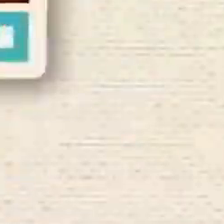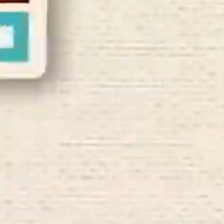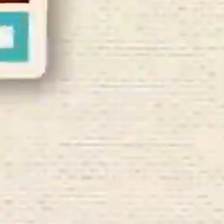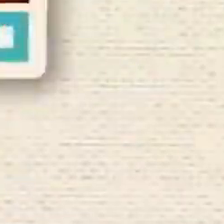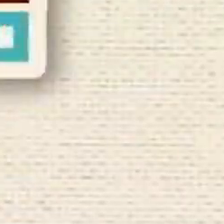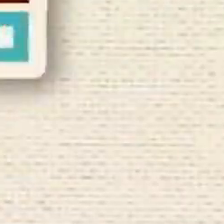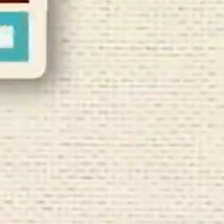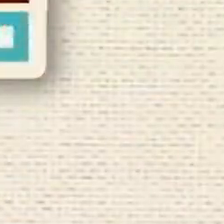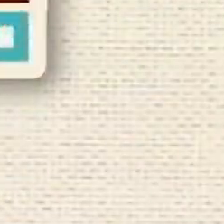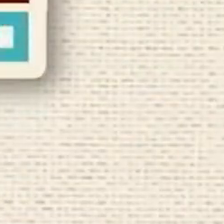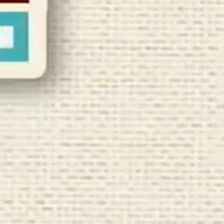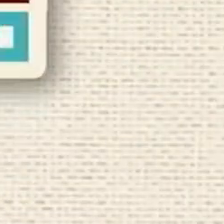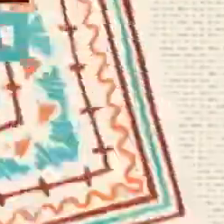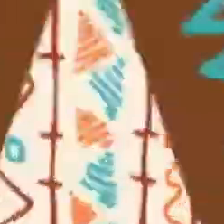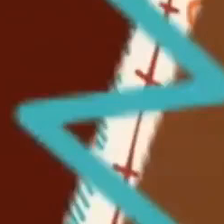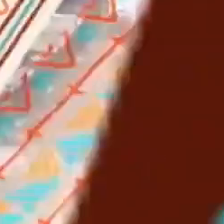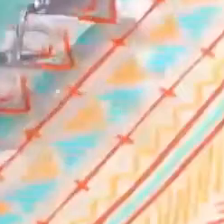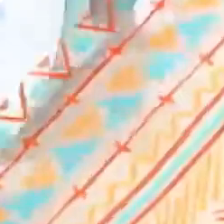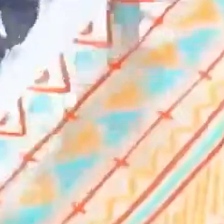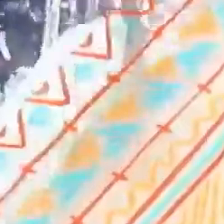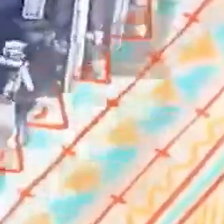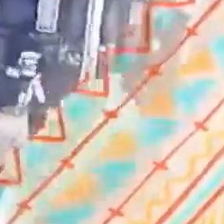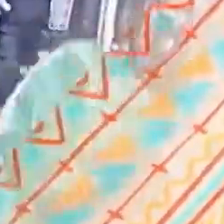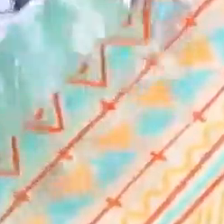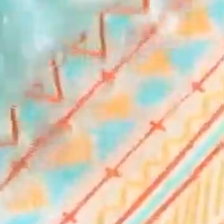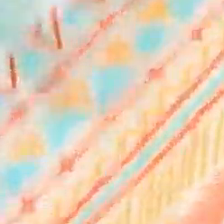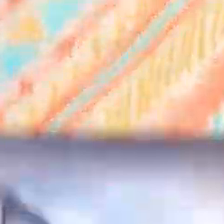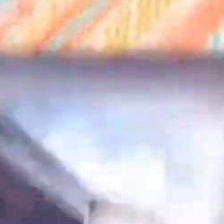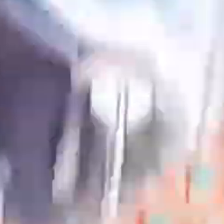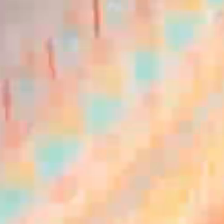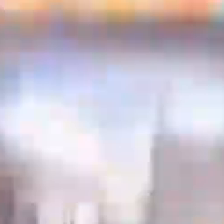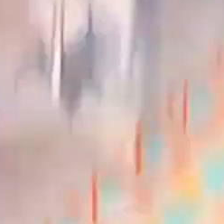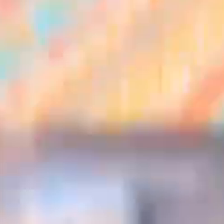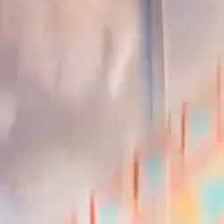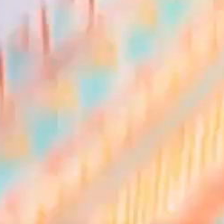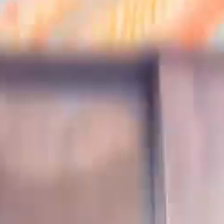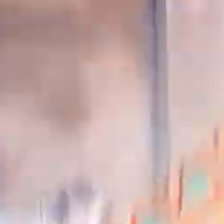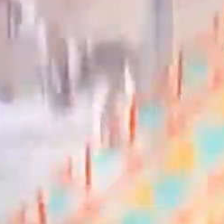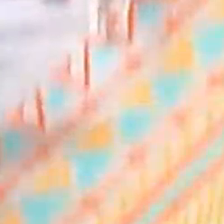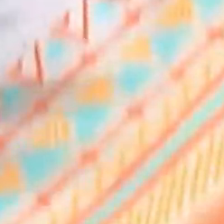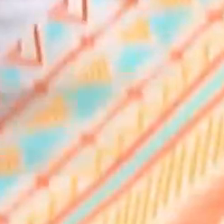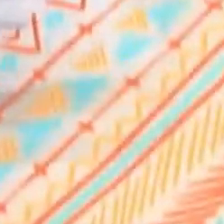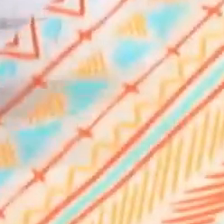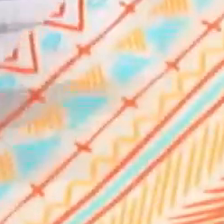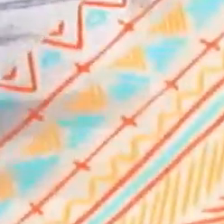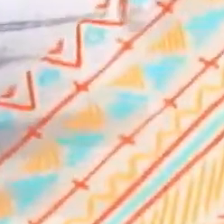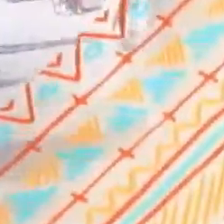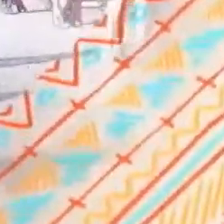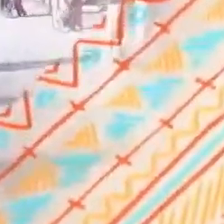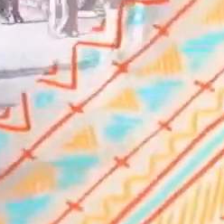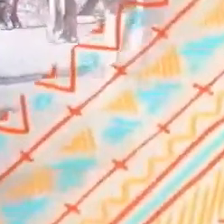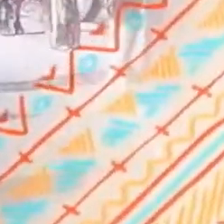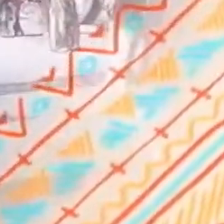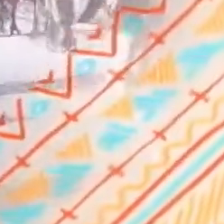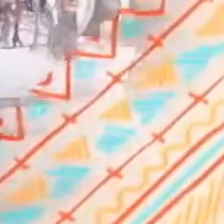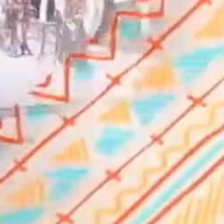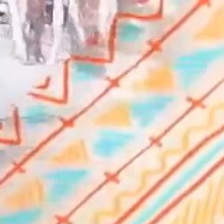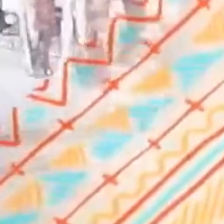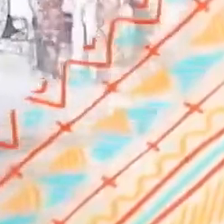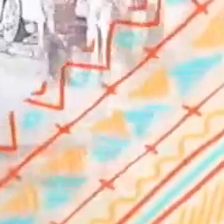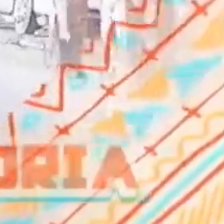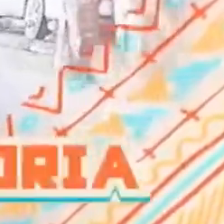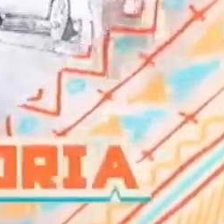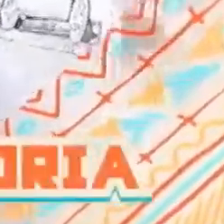Regresa el Gran Gala Parade. Acompáñenos en la celebración de cierre del Festival de la Cultura Afrodescendiente.